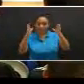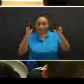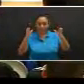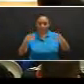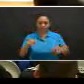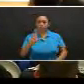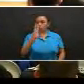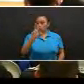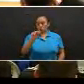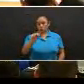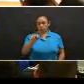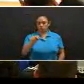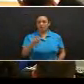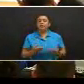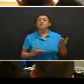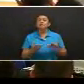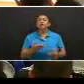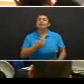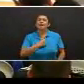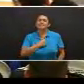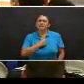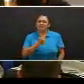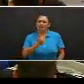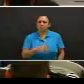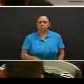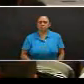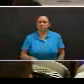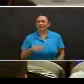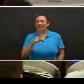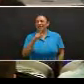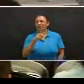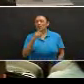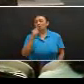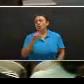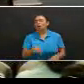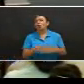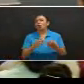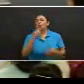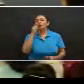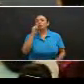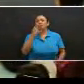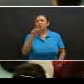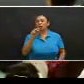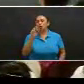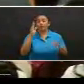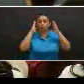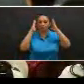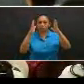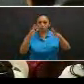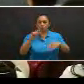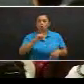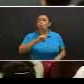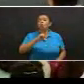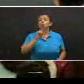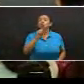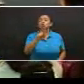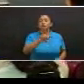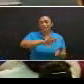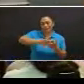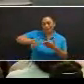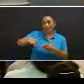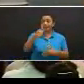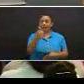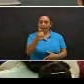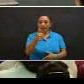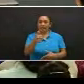Tal dice, sierva mía, y como ese hombre dice, no, ese no es para mí. Usted quite la A y póngale hoy y